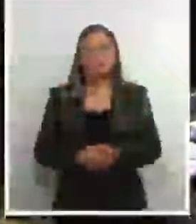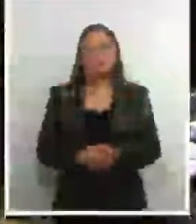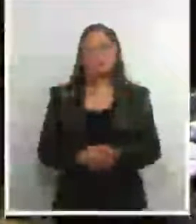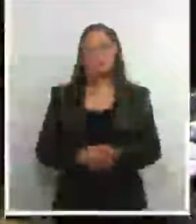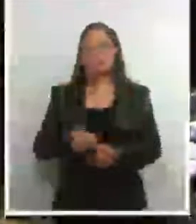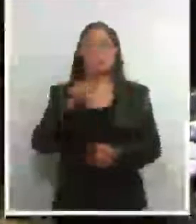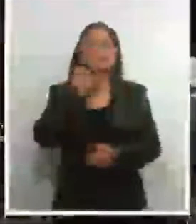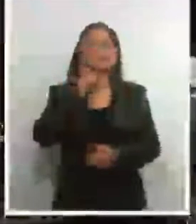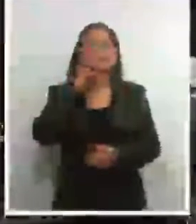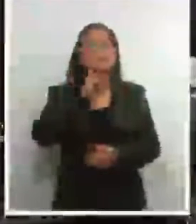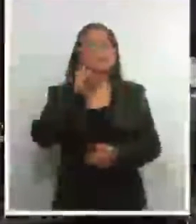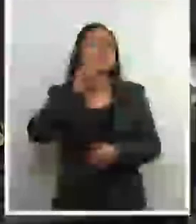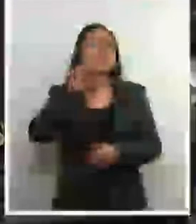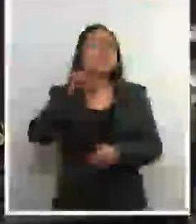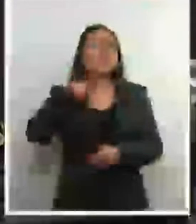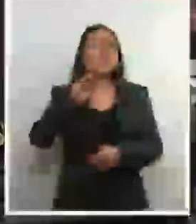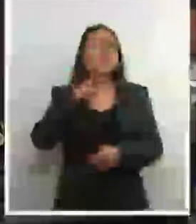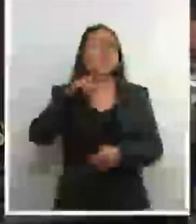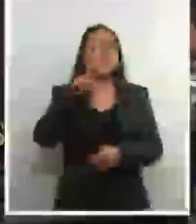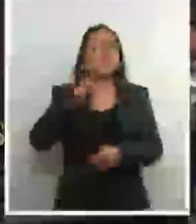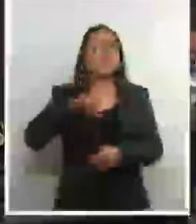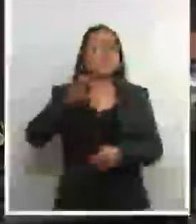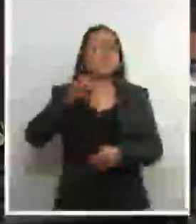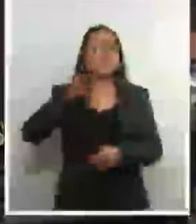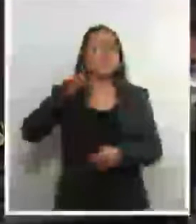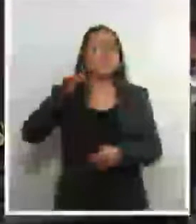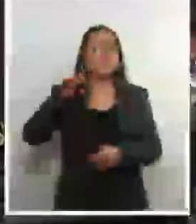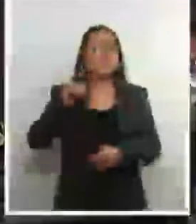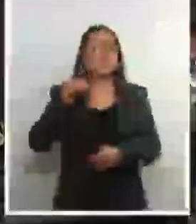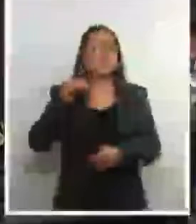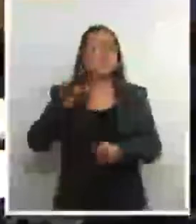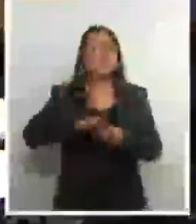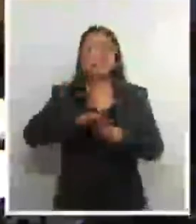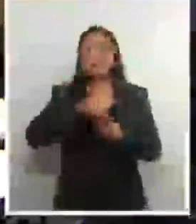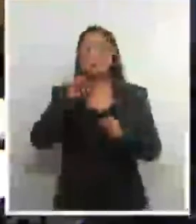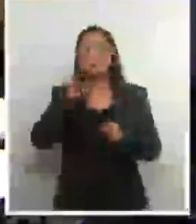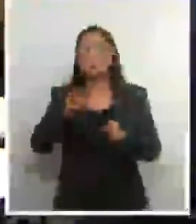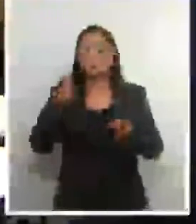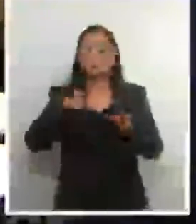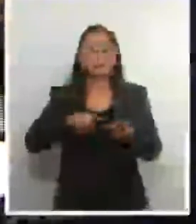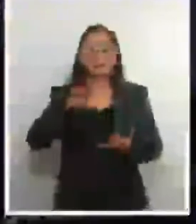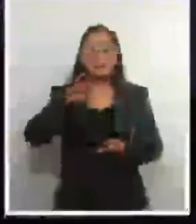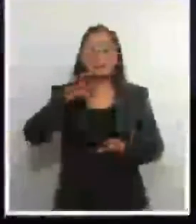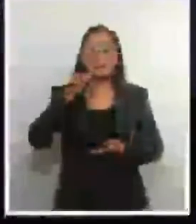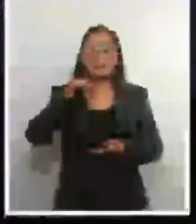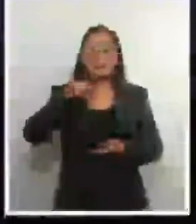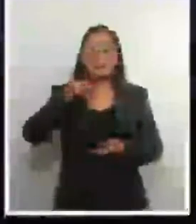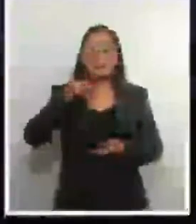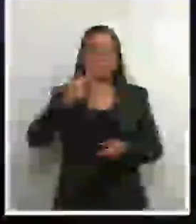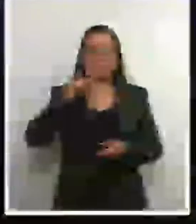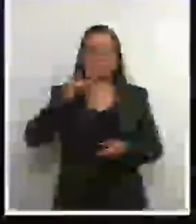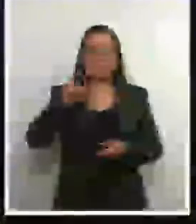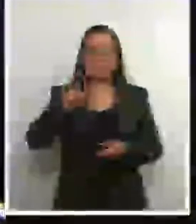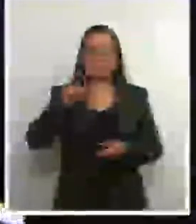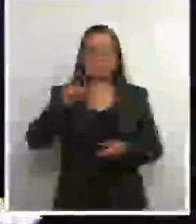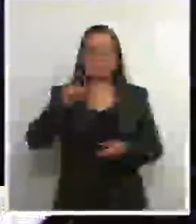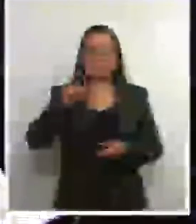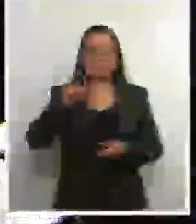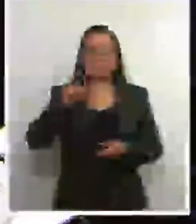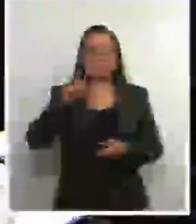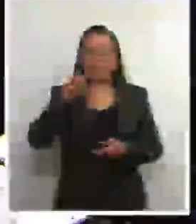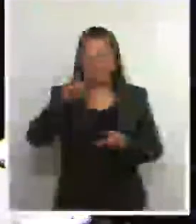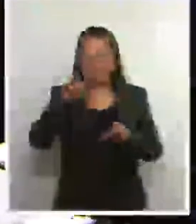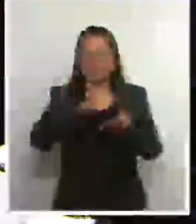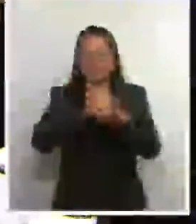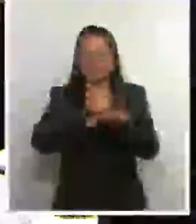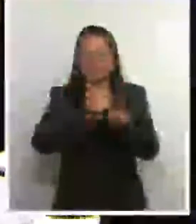Diputada Sánchez Cordero. A favor. Diputada Cintia, ¿sí se registró? Muy